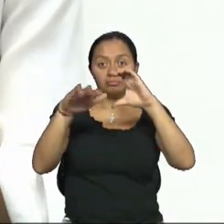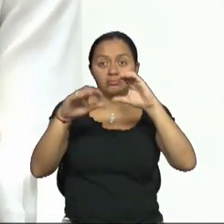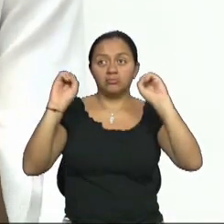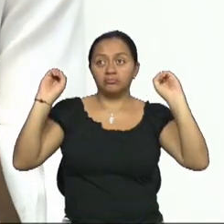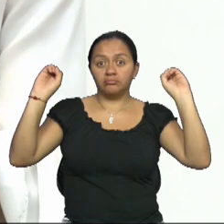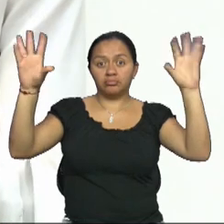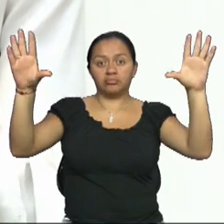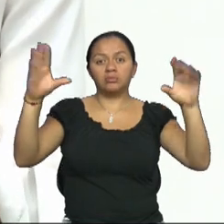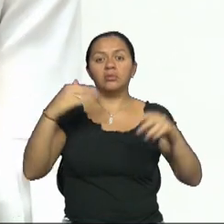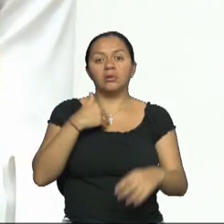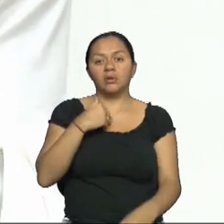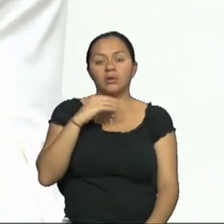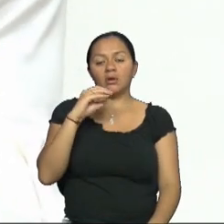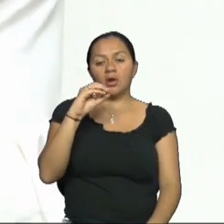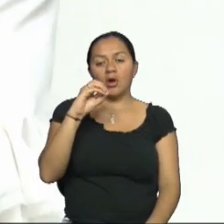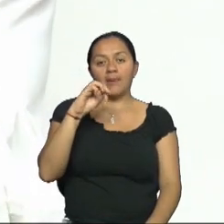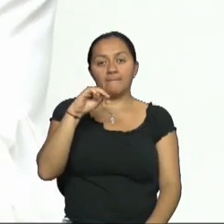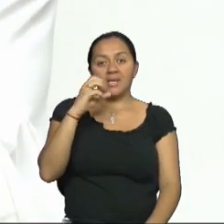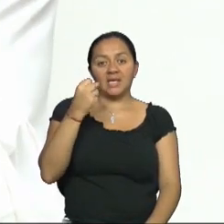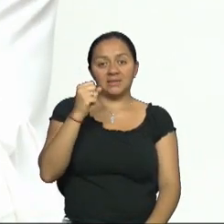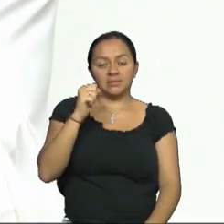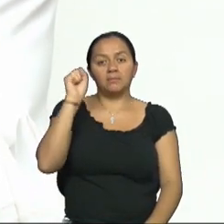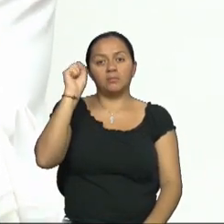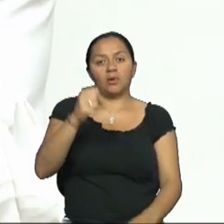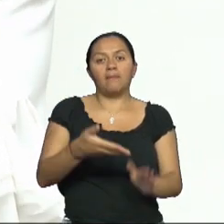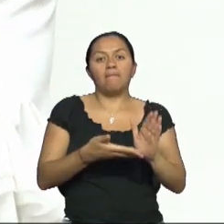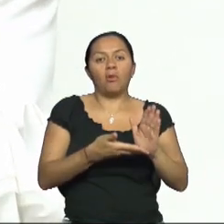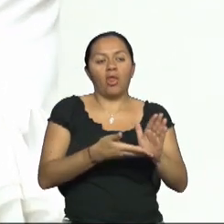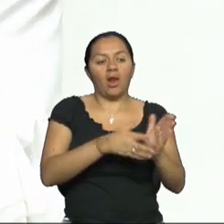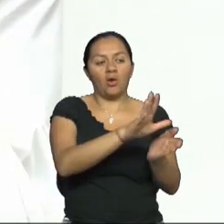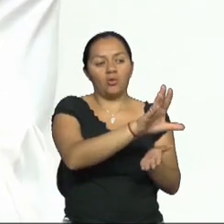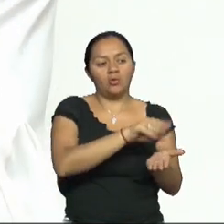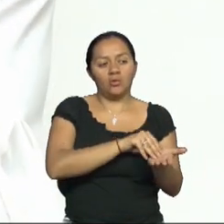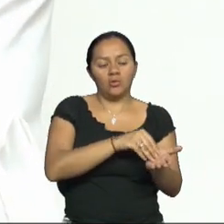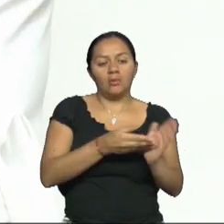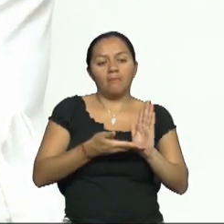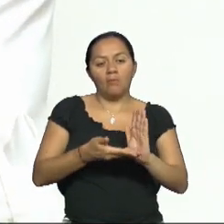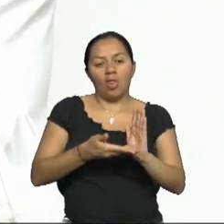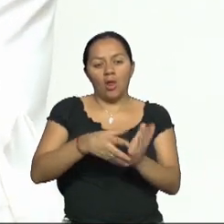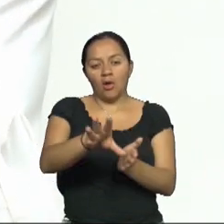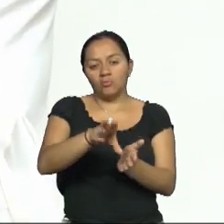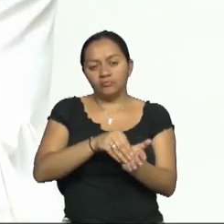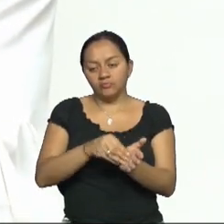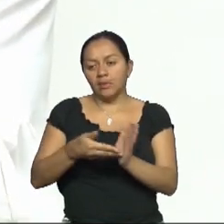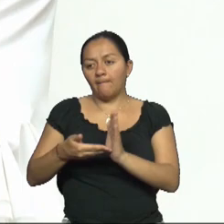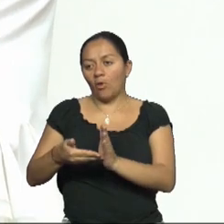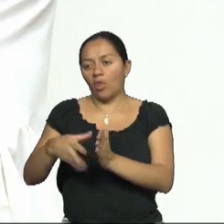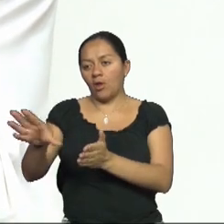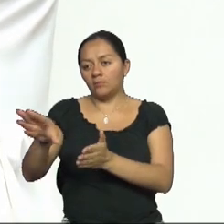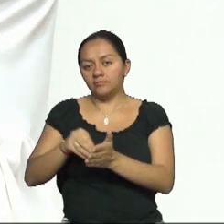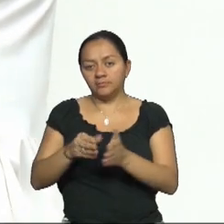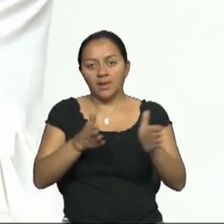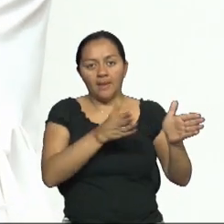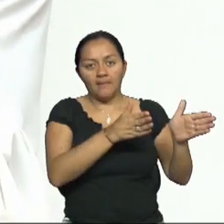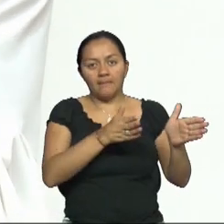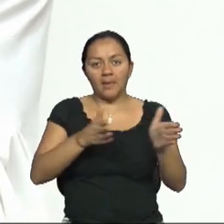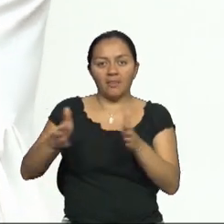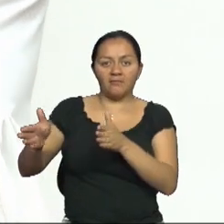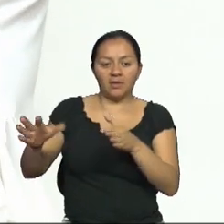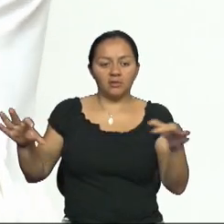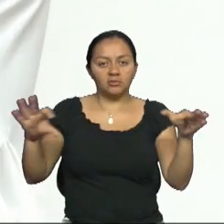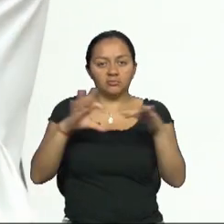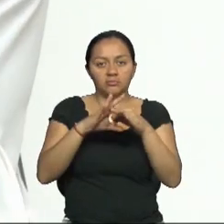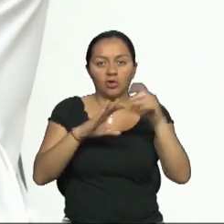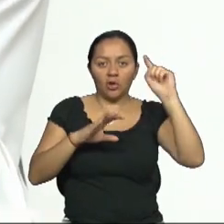desde el punto de vista de la OMS es modelos de cómo planear la gobernanza y el